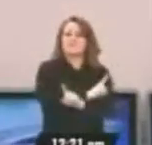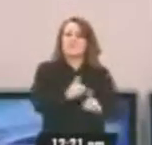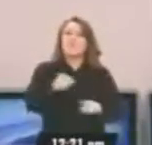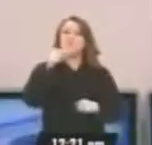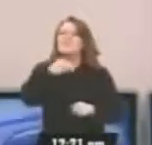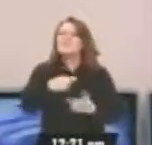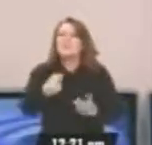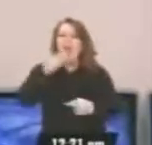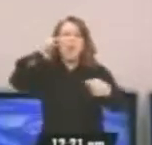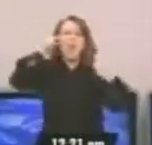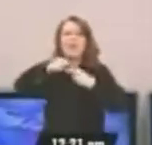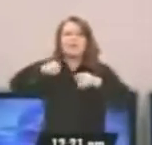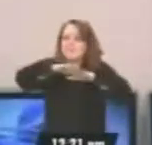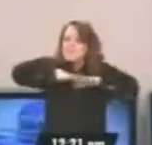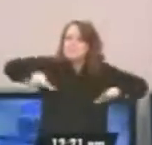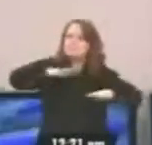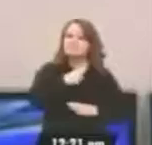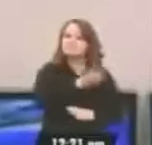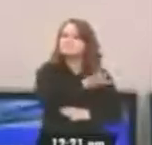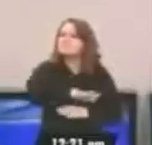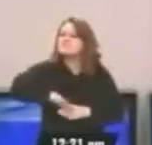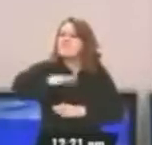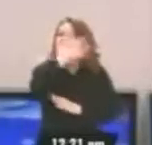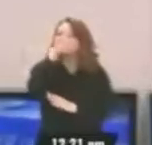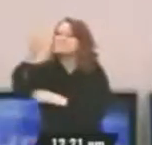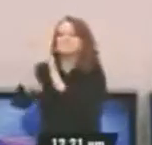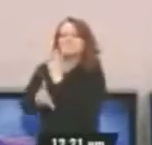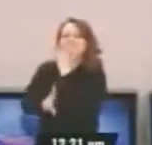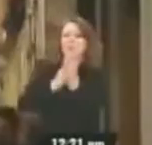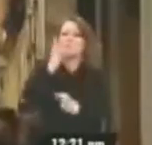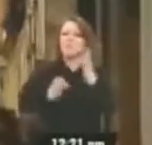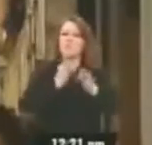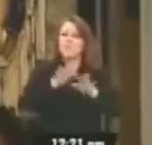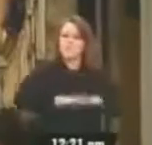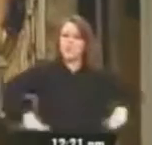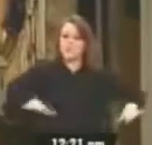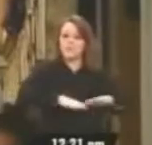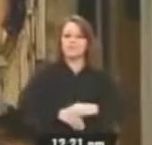Este es un informe de nuestro canal aliado Noticias RPTV.